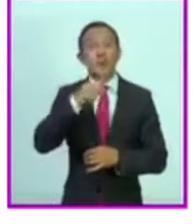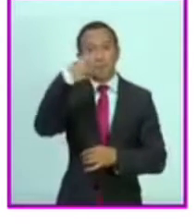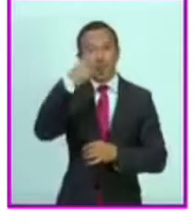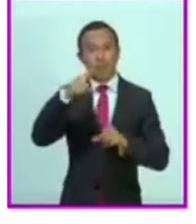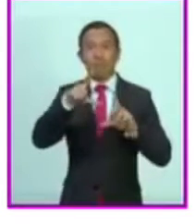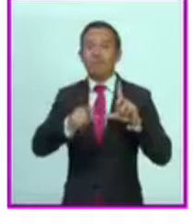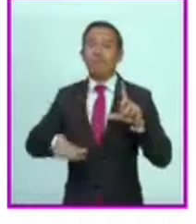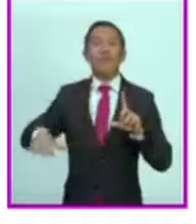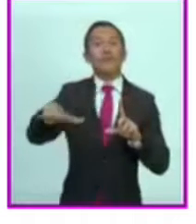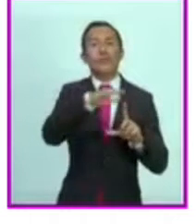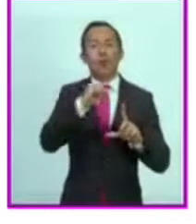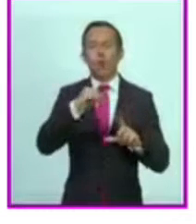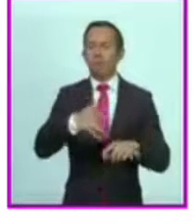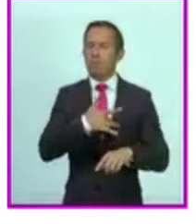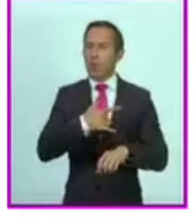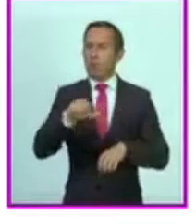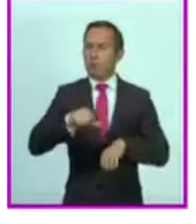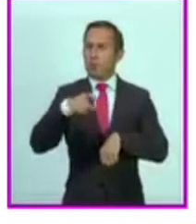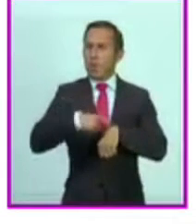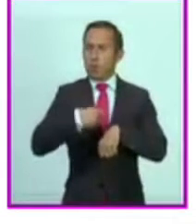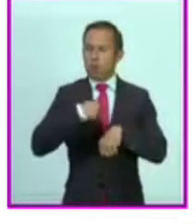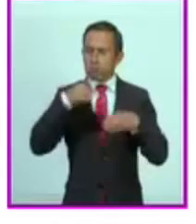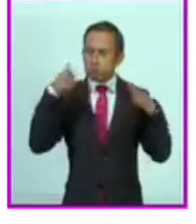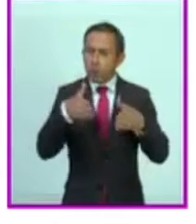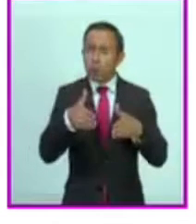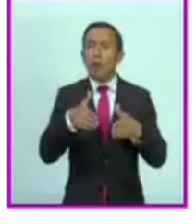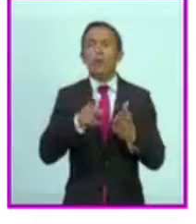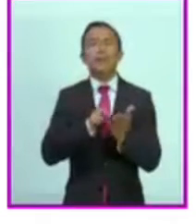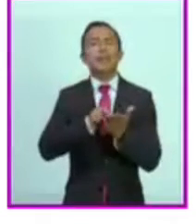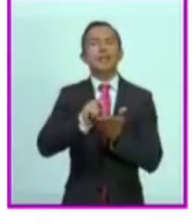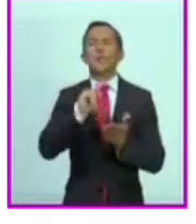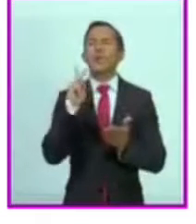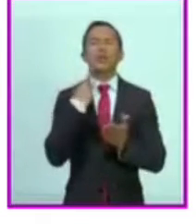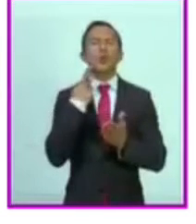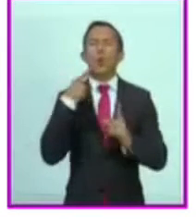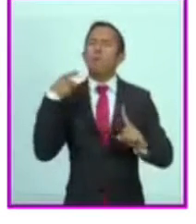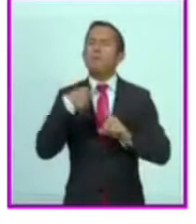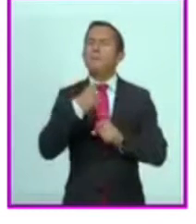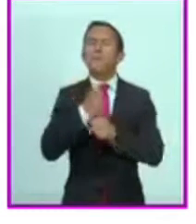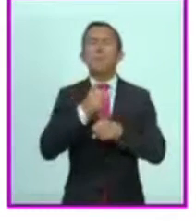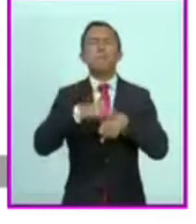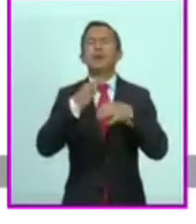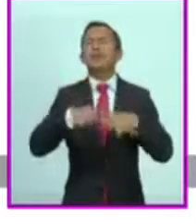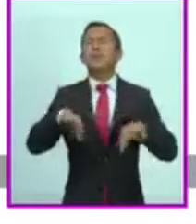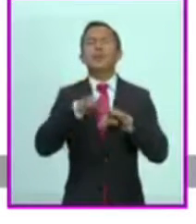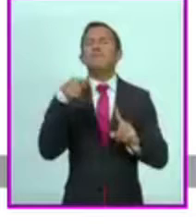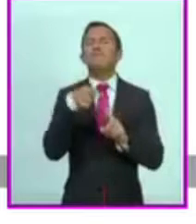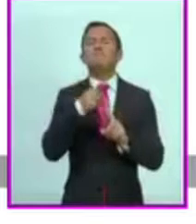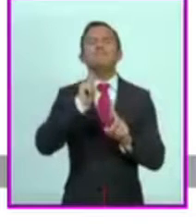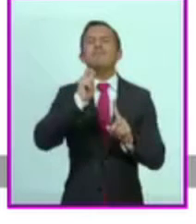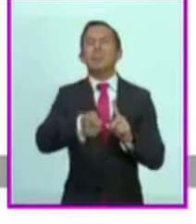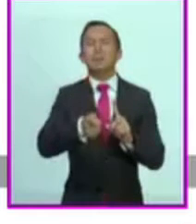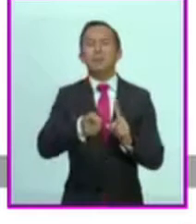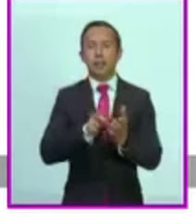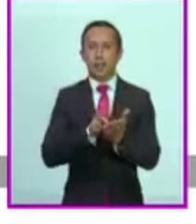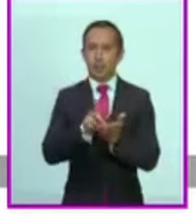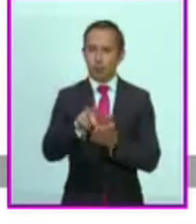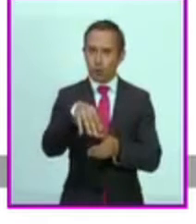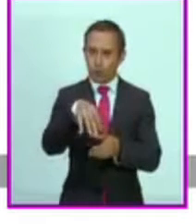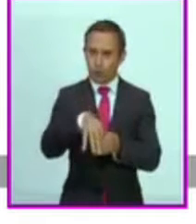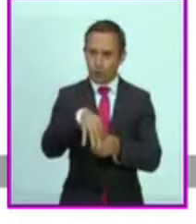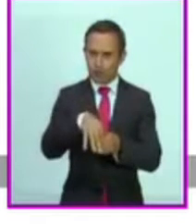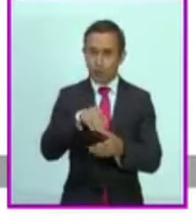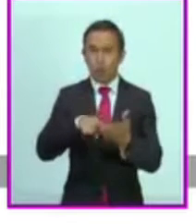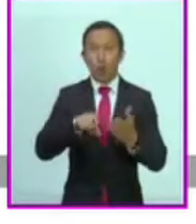ejercicio del más importante de los derechos políticos el derecho a votar es la expresión de su voluntad en